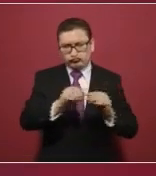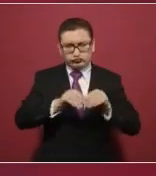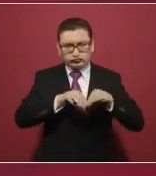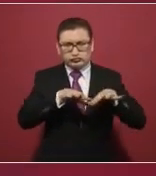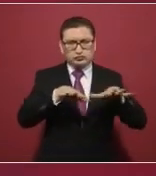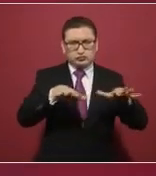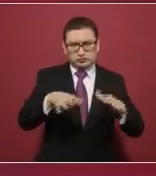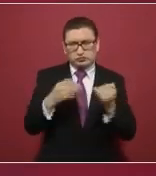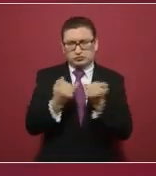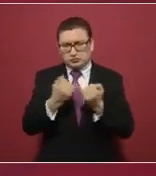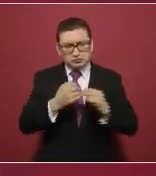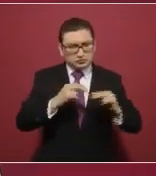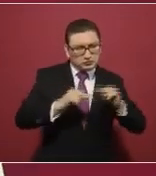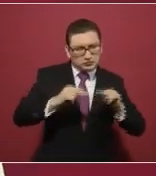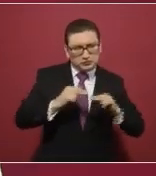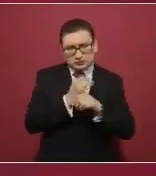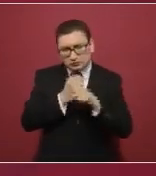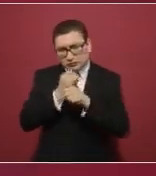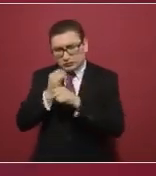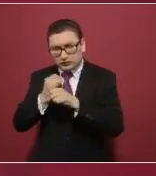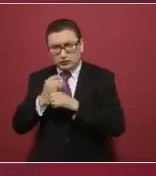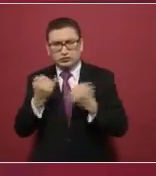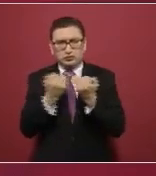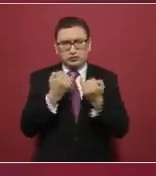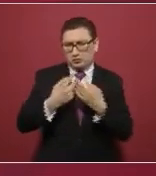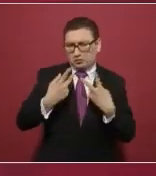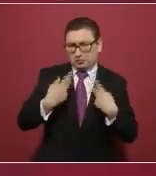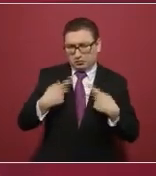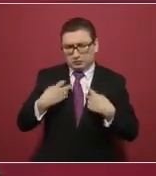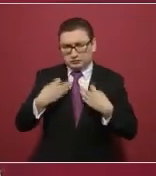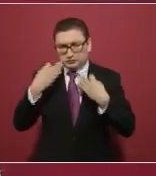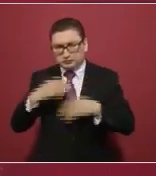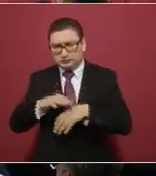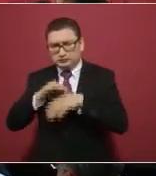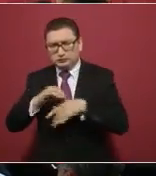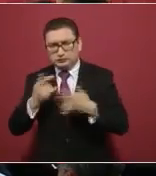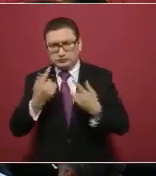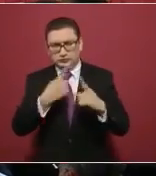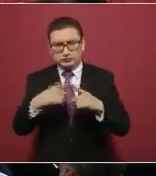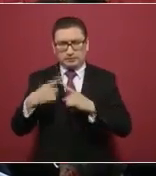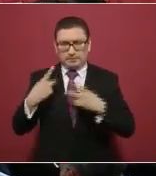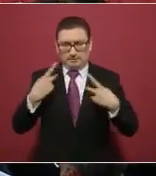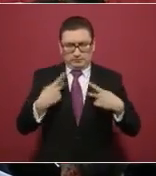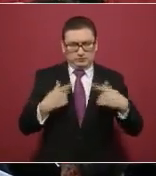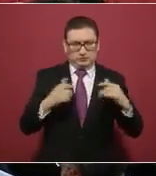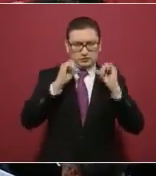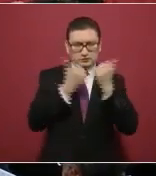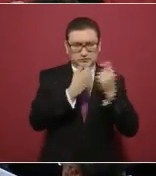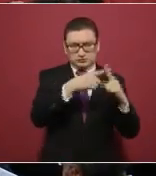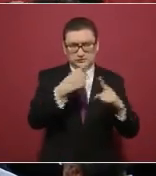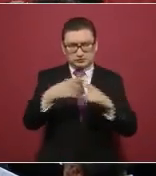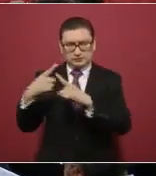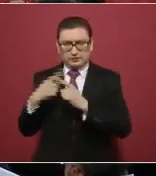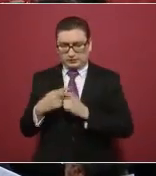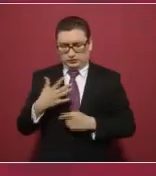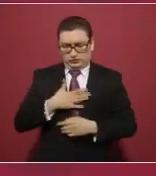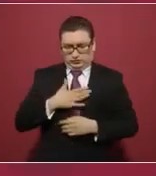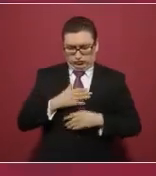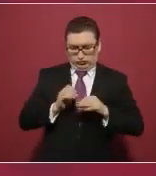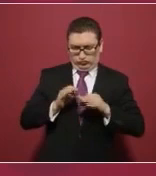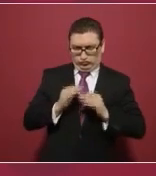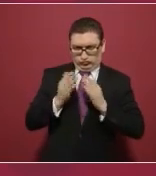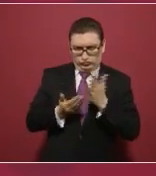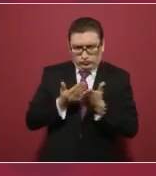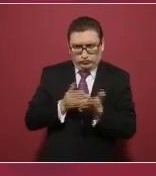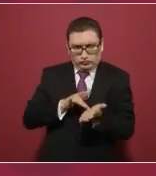de indicadores, documentación de casos y participación de la sociedad civil. Esta será una nueva contribución de mi oficina, con